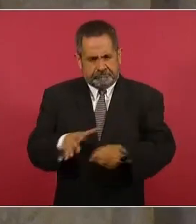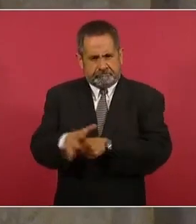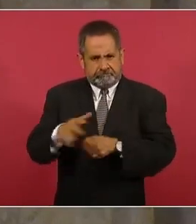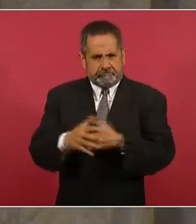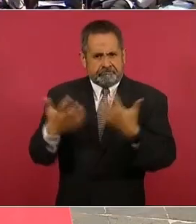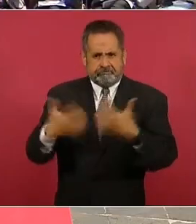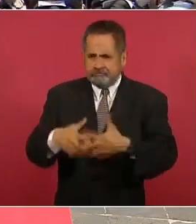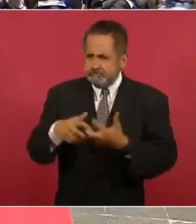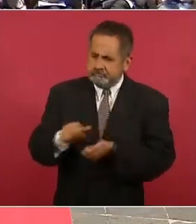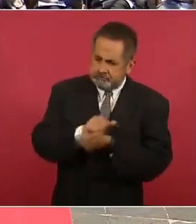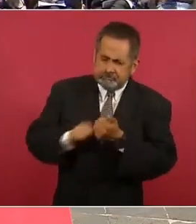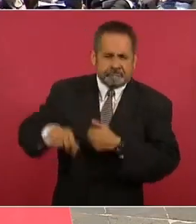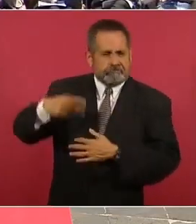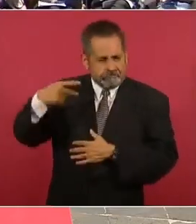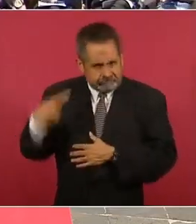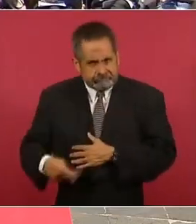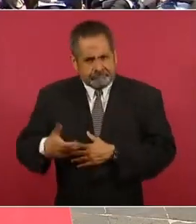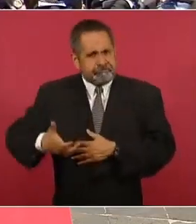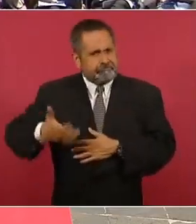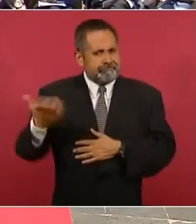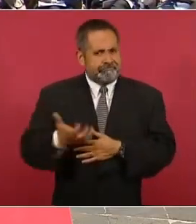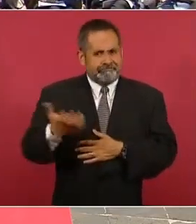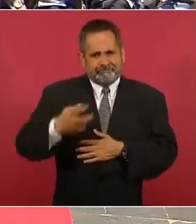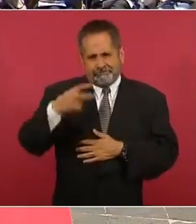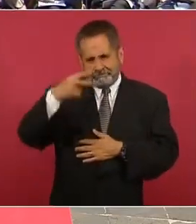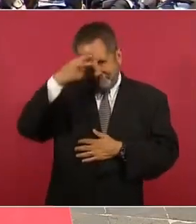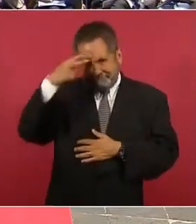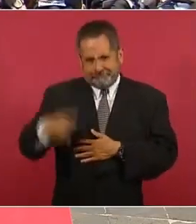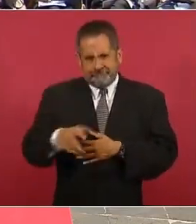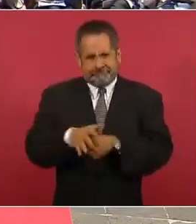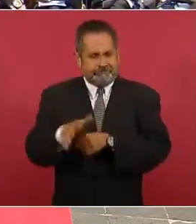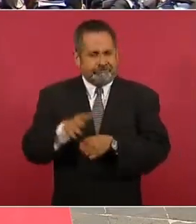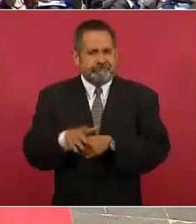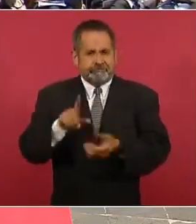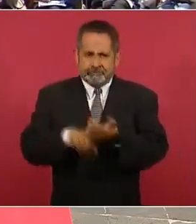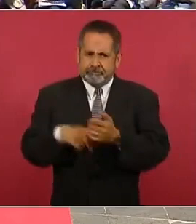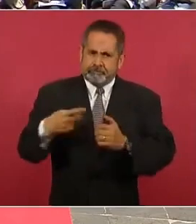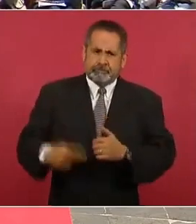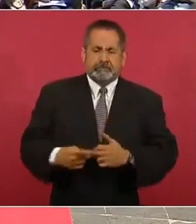producir todos los combustibles en el país.